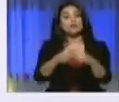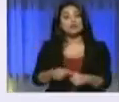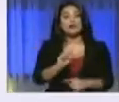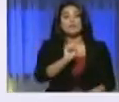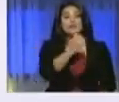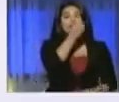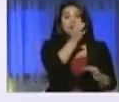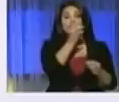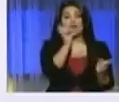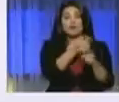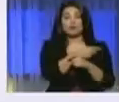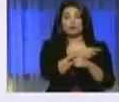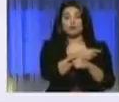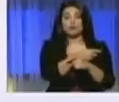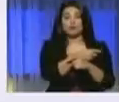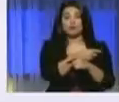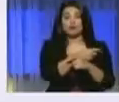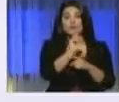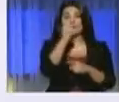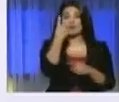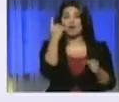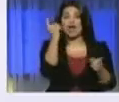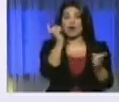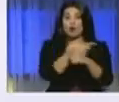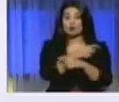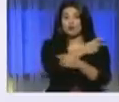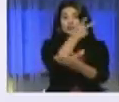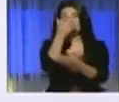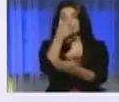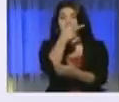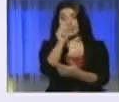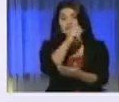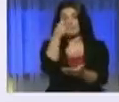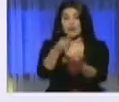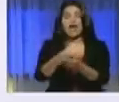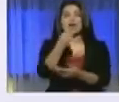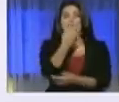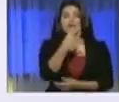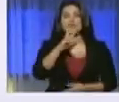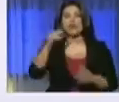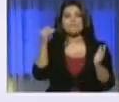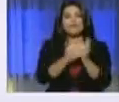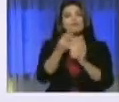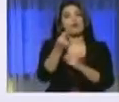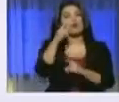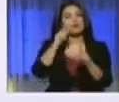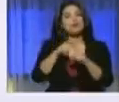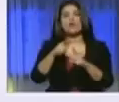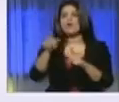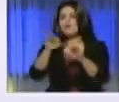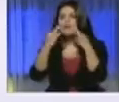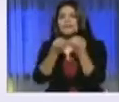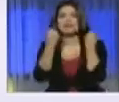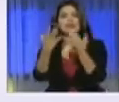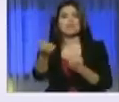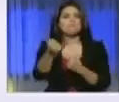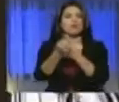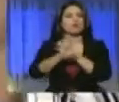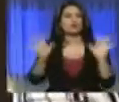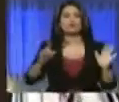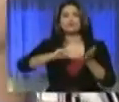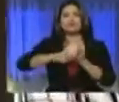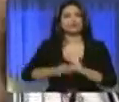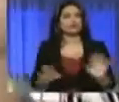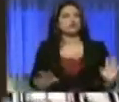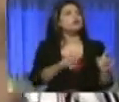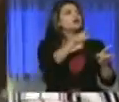agosto, tienen su nuevo cestatique de 42.000 bolívares para proteger a la familia. Y punto. Fede Cámara,